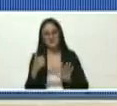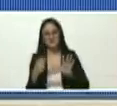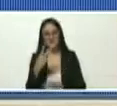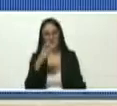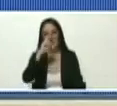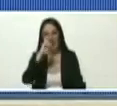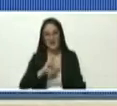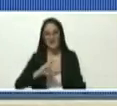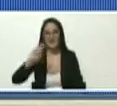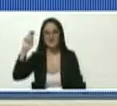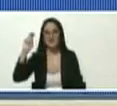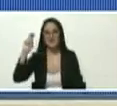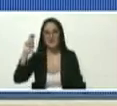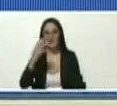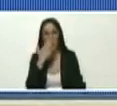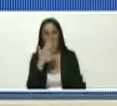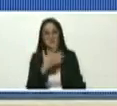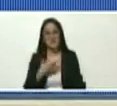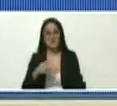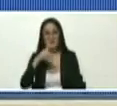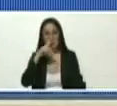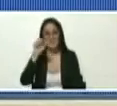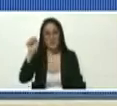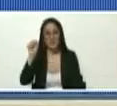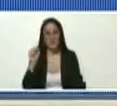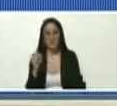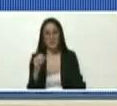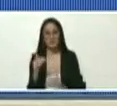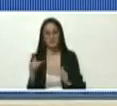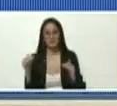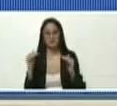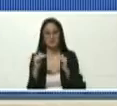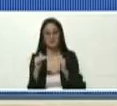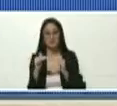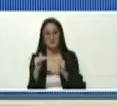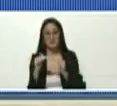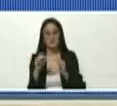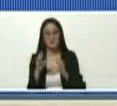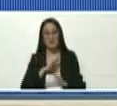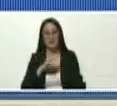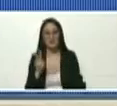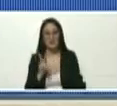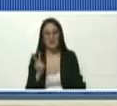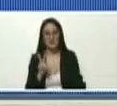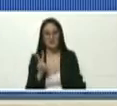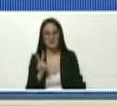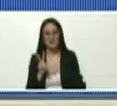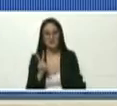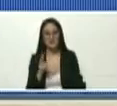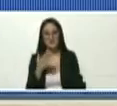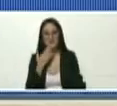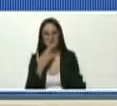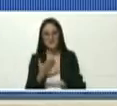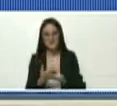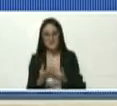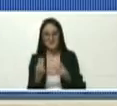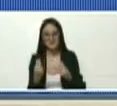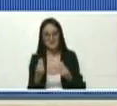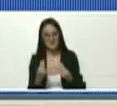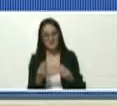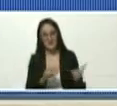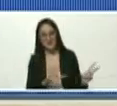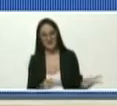aniversario frente al presidente Maduro y a los altos dignitarios de Venezuela. Agradezco la cálida bienvenida